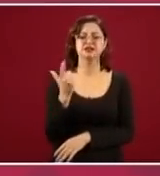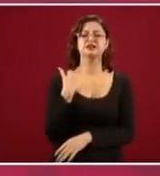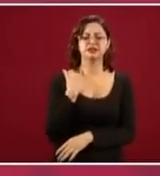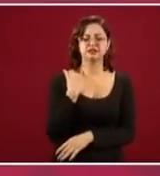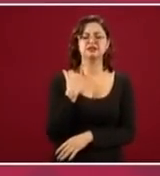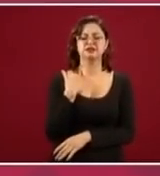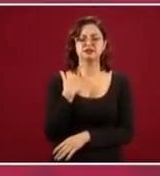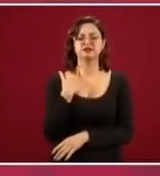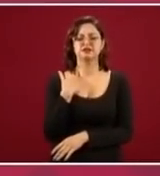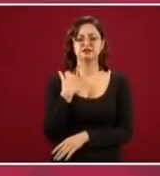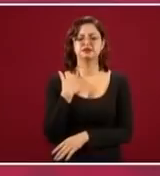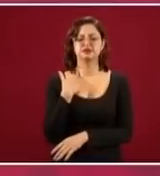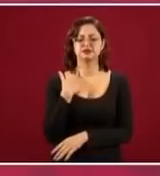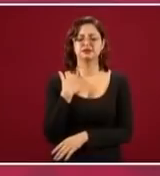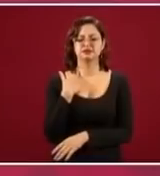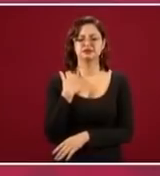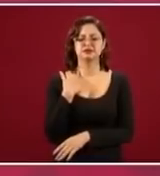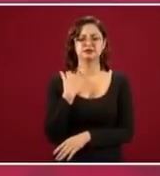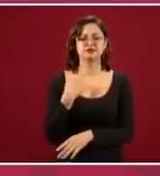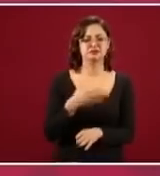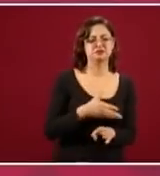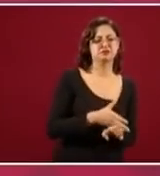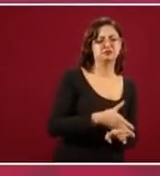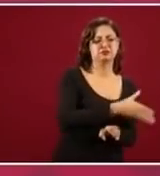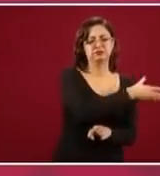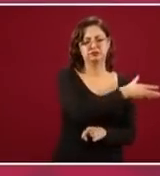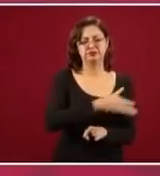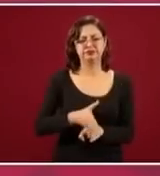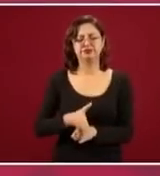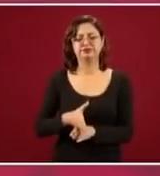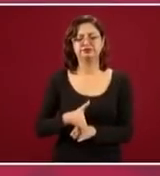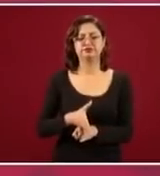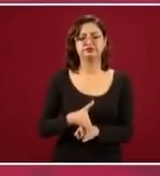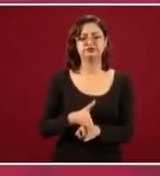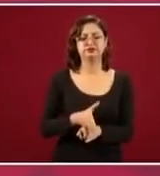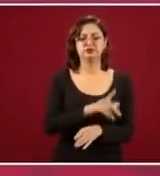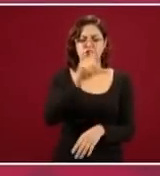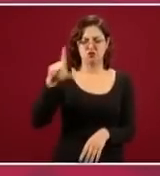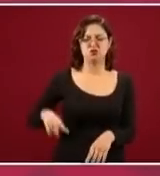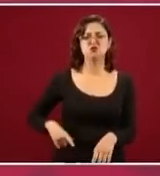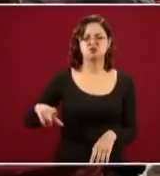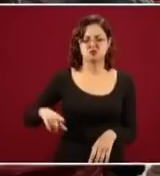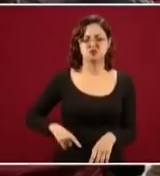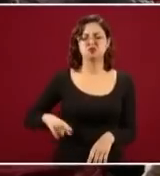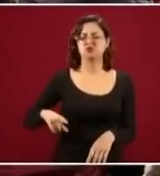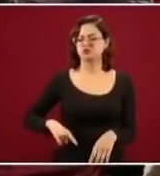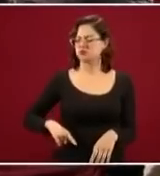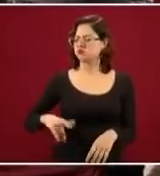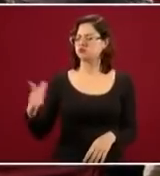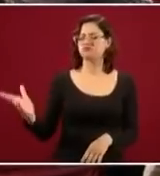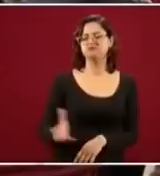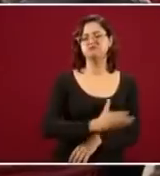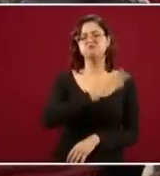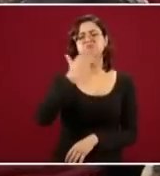Ya se terminó el tiempo en que el Estado era